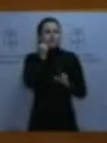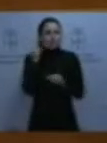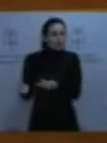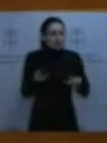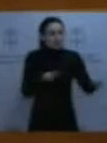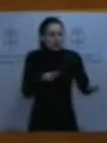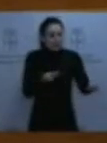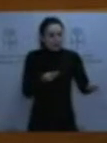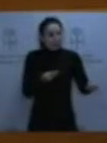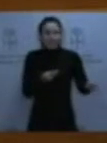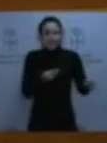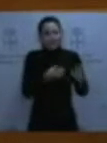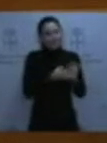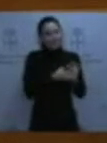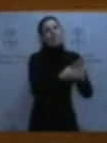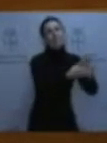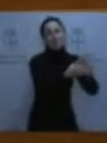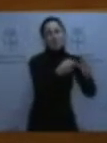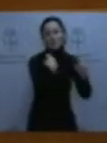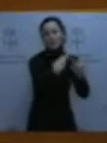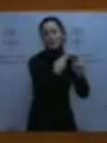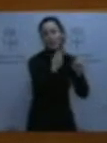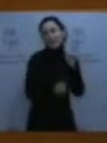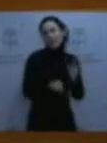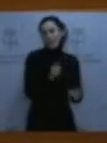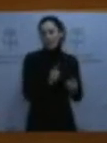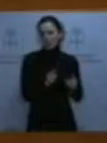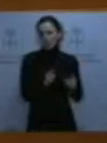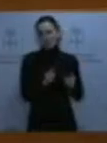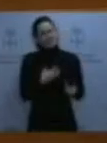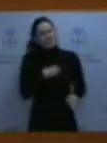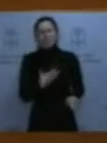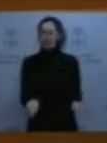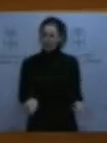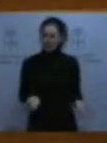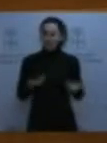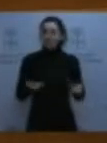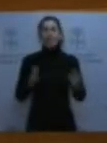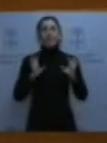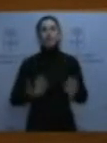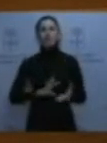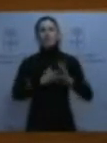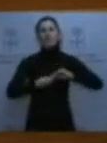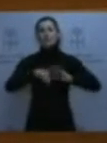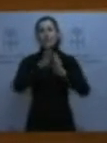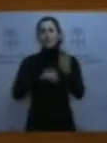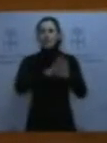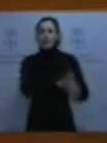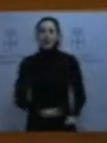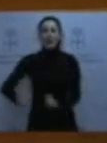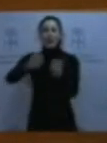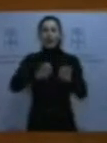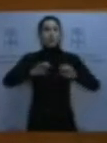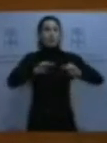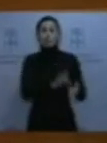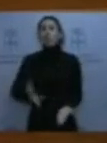independencia política, y así no. Y lo más grave, no se adoptan medidas para mejorar la protección